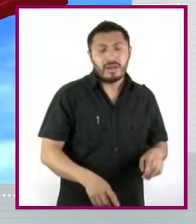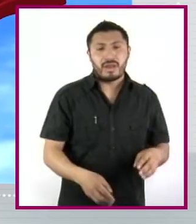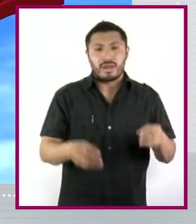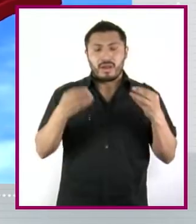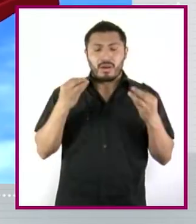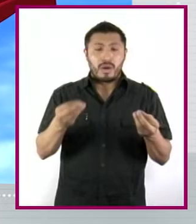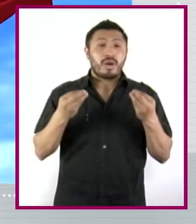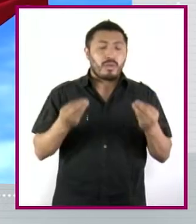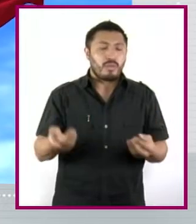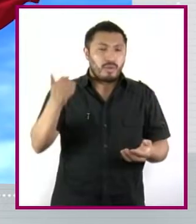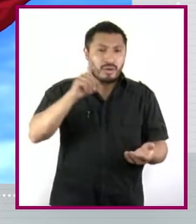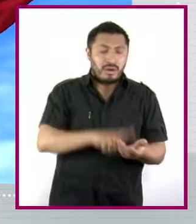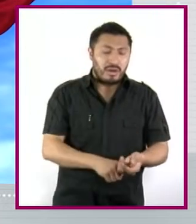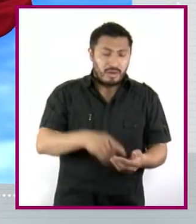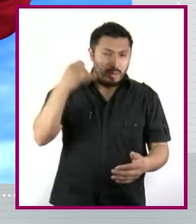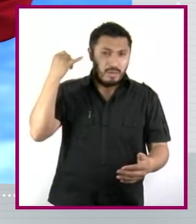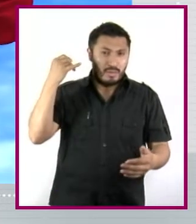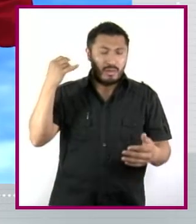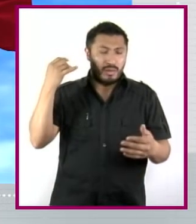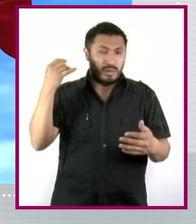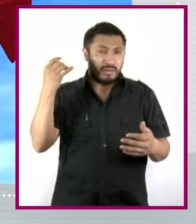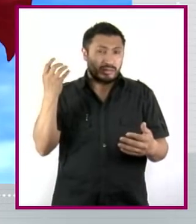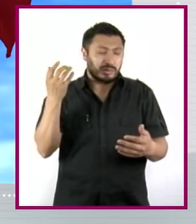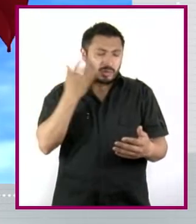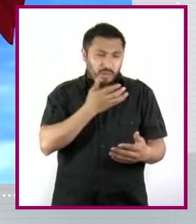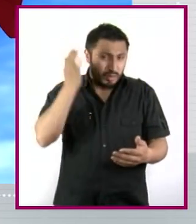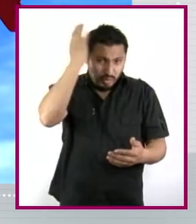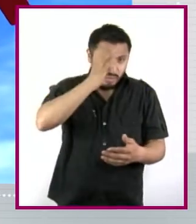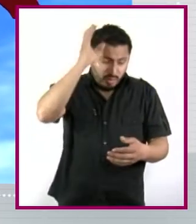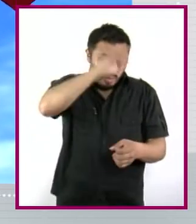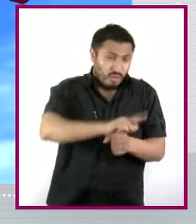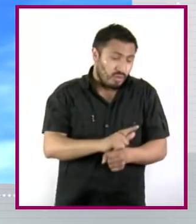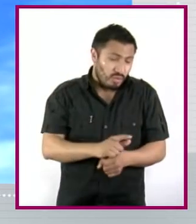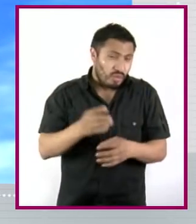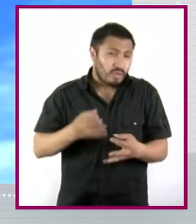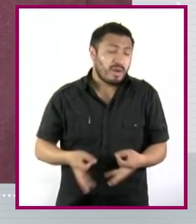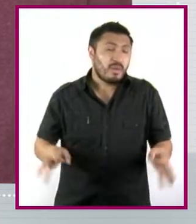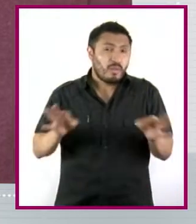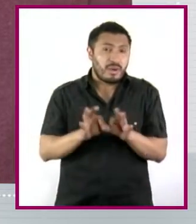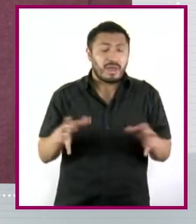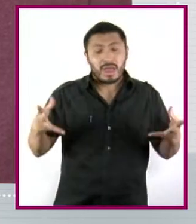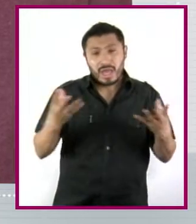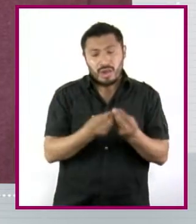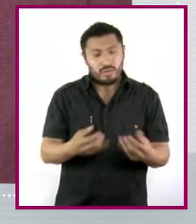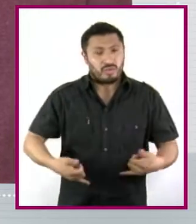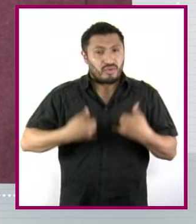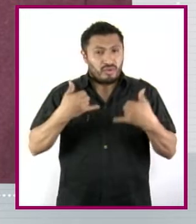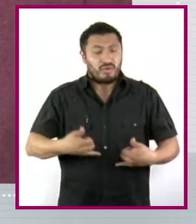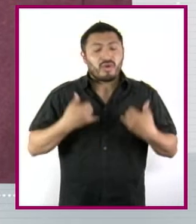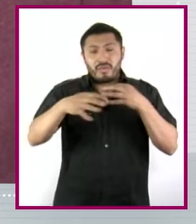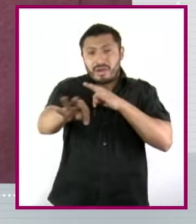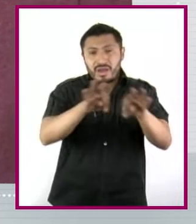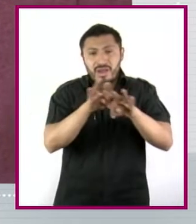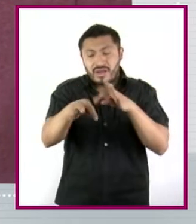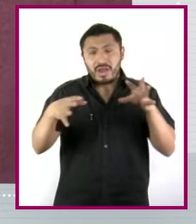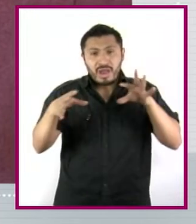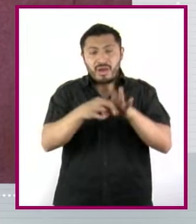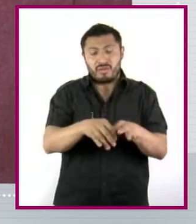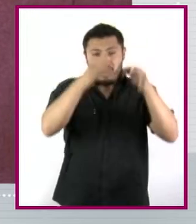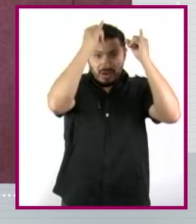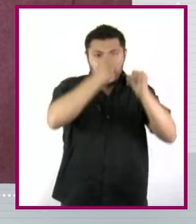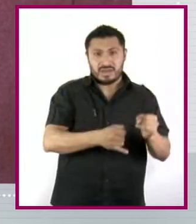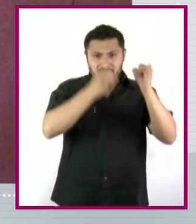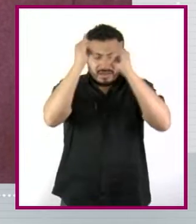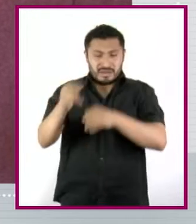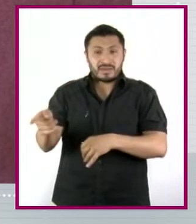múltiple, con raíces profundas. Está en el trabajo con nuestros jóvenes, está en la identidad que ellos asuman.